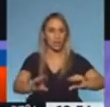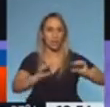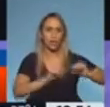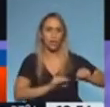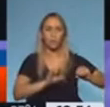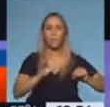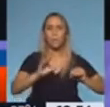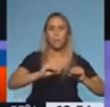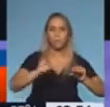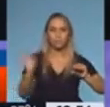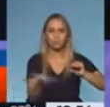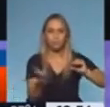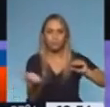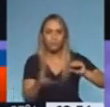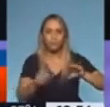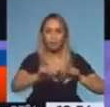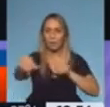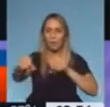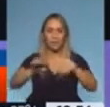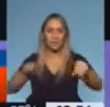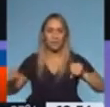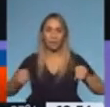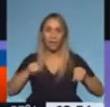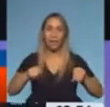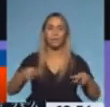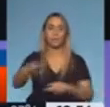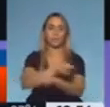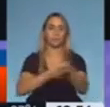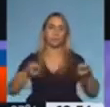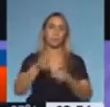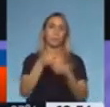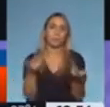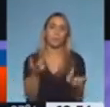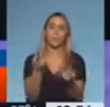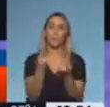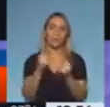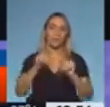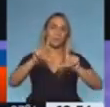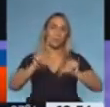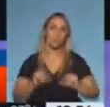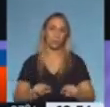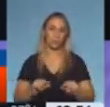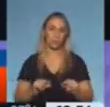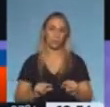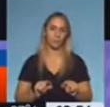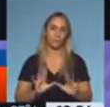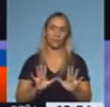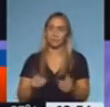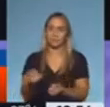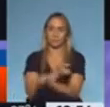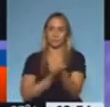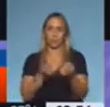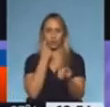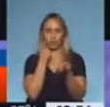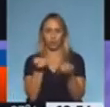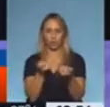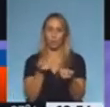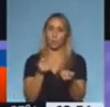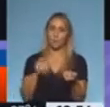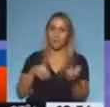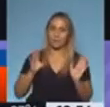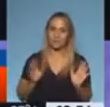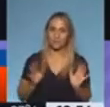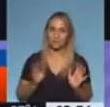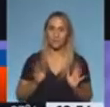ayudar a bajar el precio para tener una comercialización más razonable y más sin